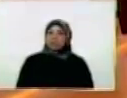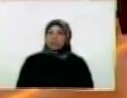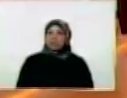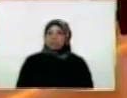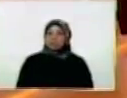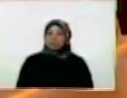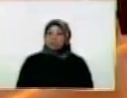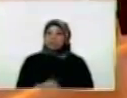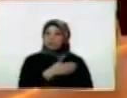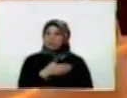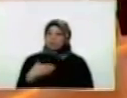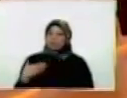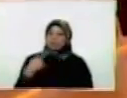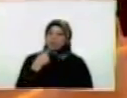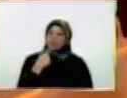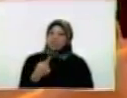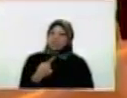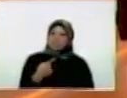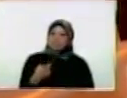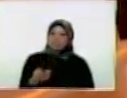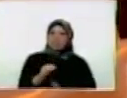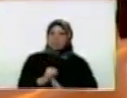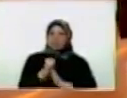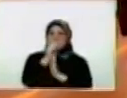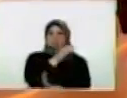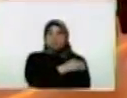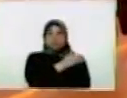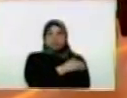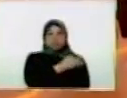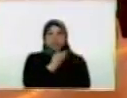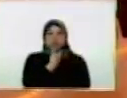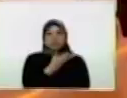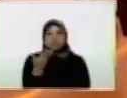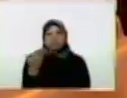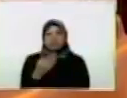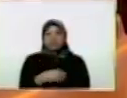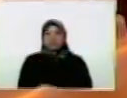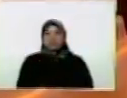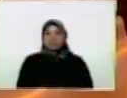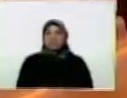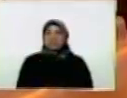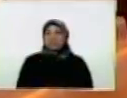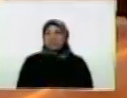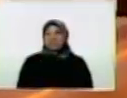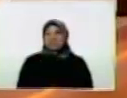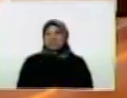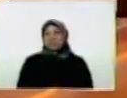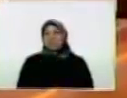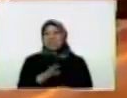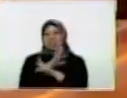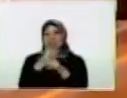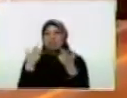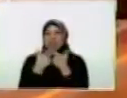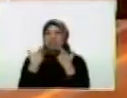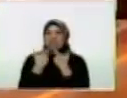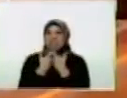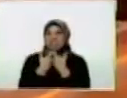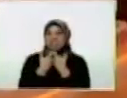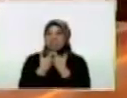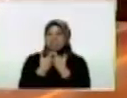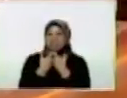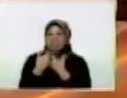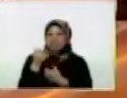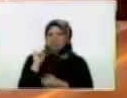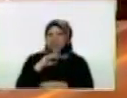Quiero decirles a esos líderes de la oposición que juegan a la guerra, que